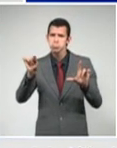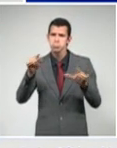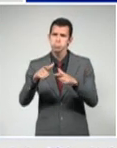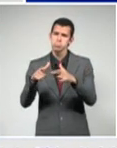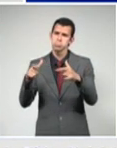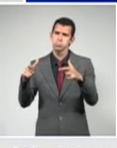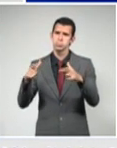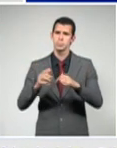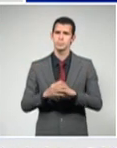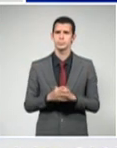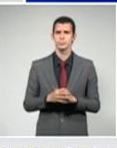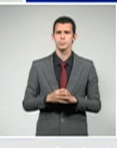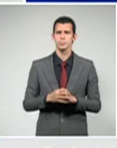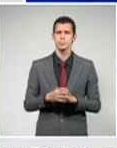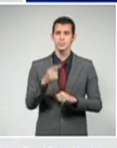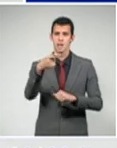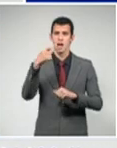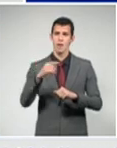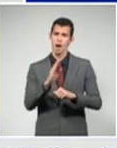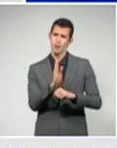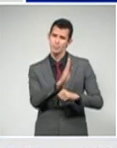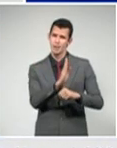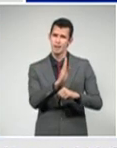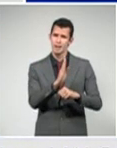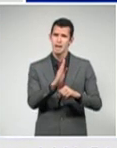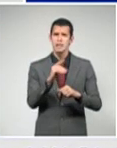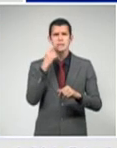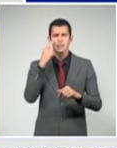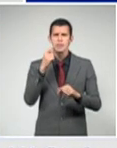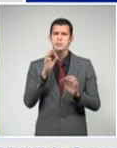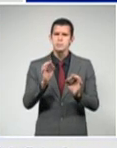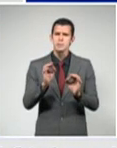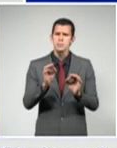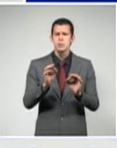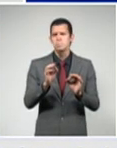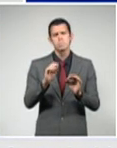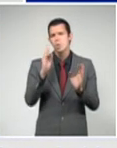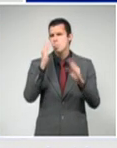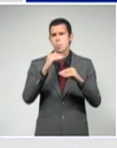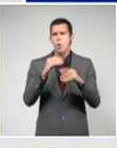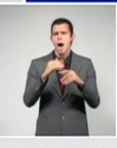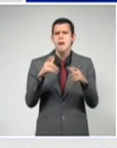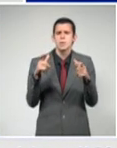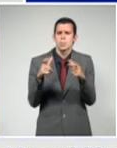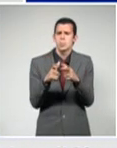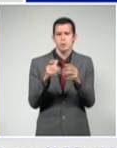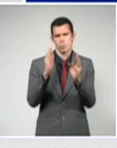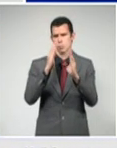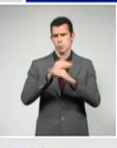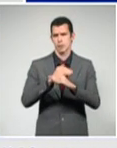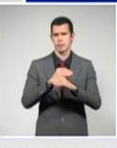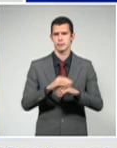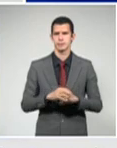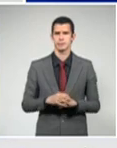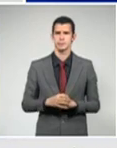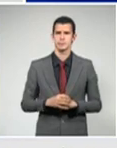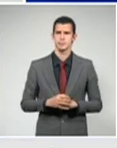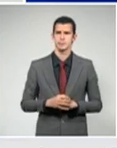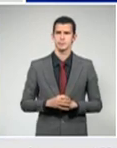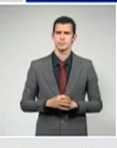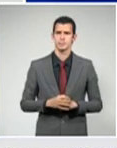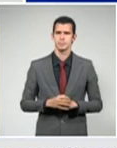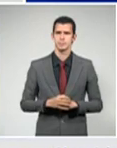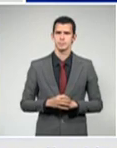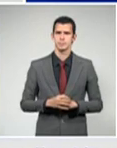es una curva que todavía no se aprecia una reducción. Y de los casos activos, es la curva